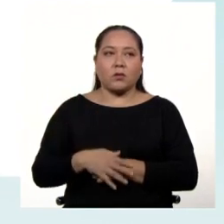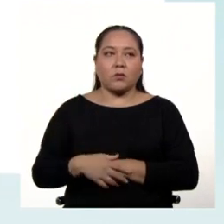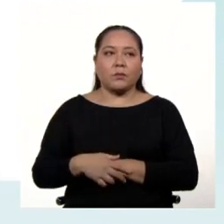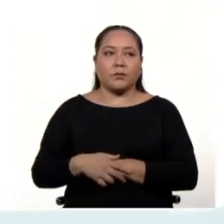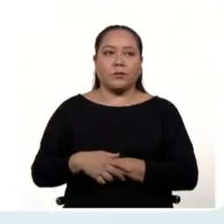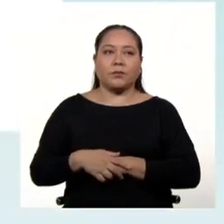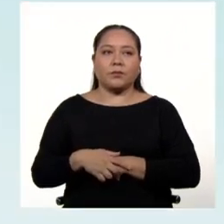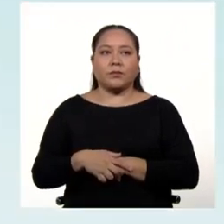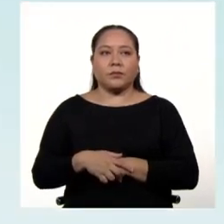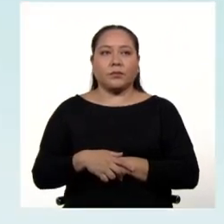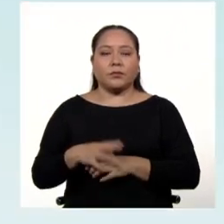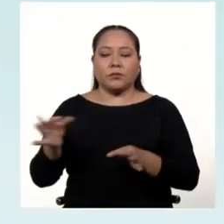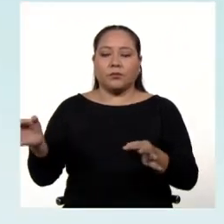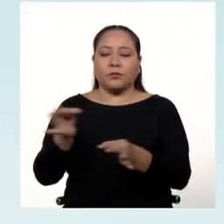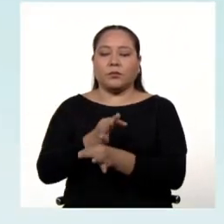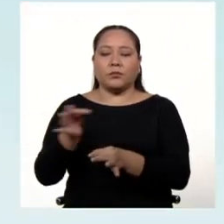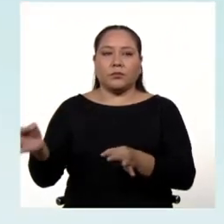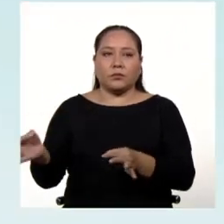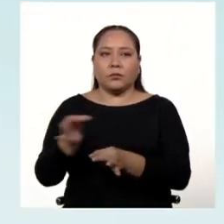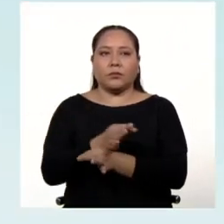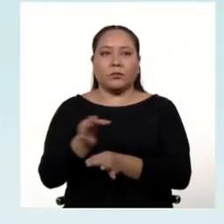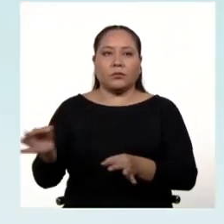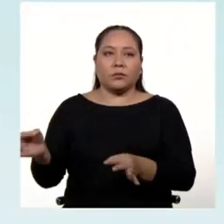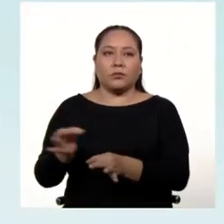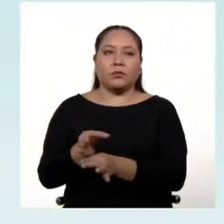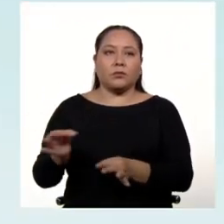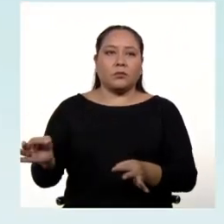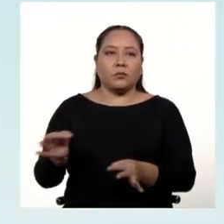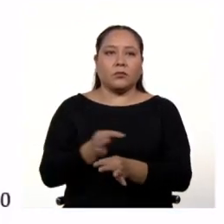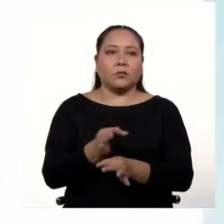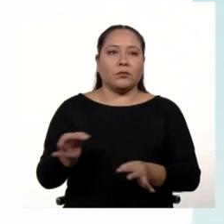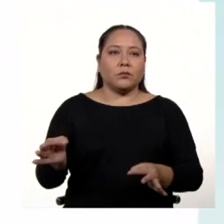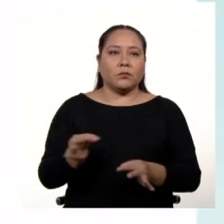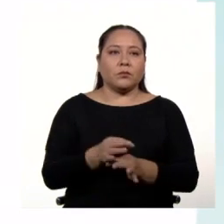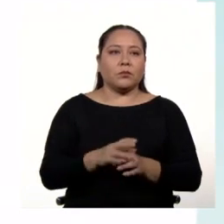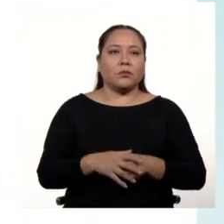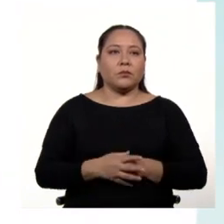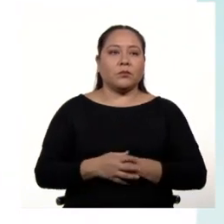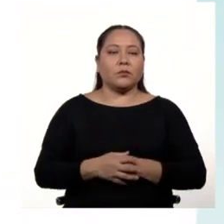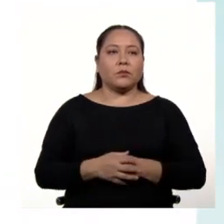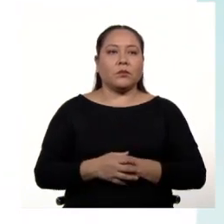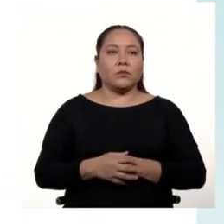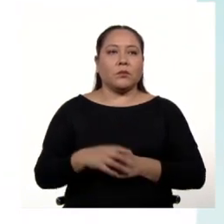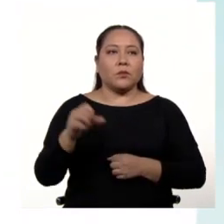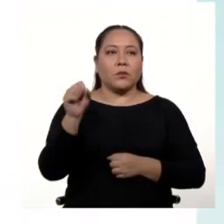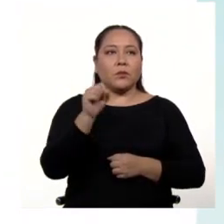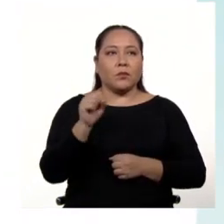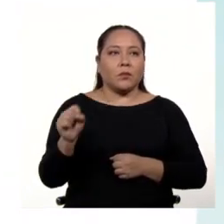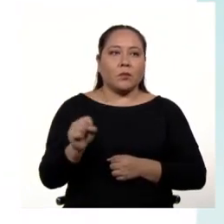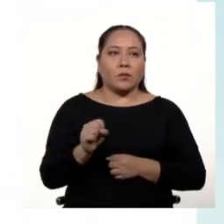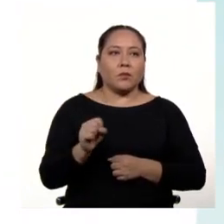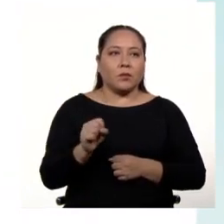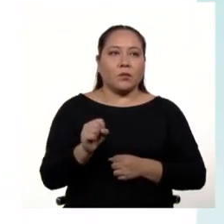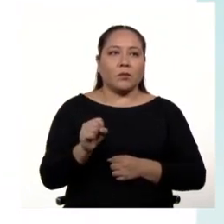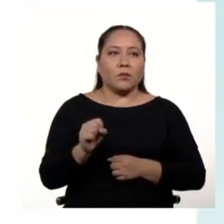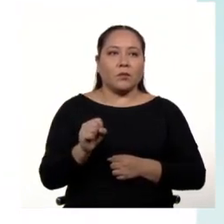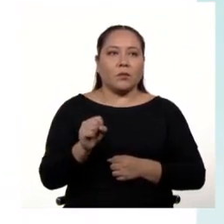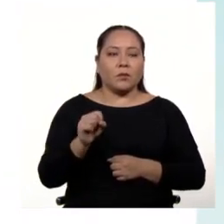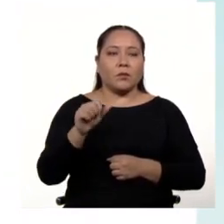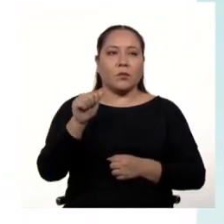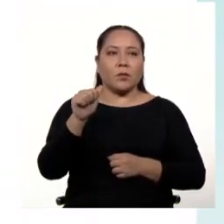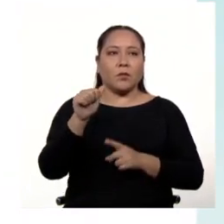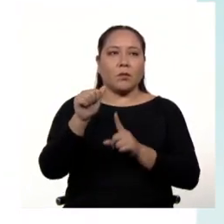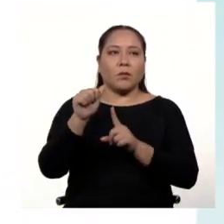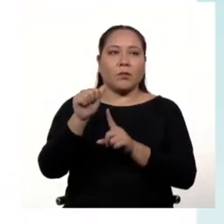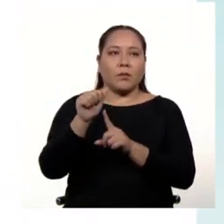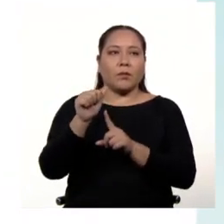15. Reemplazamos los datos en la expresión. La suma de término S es igual al